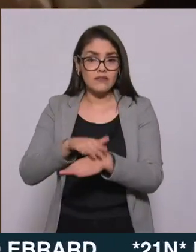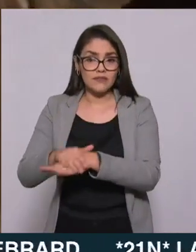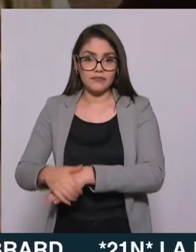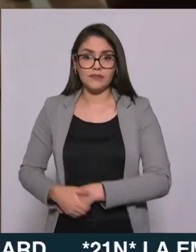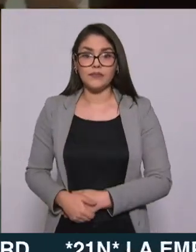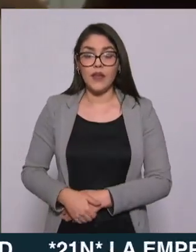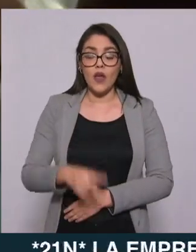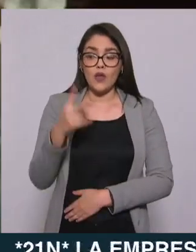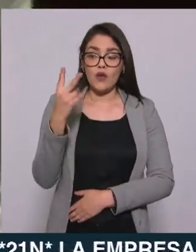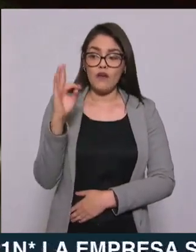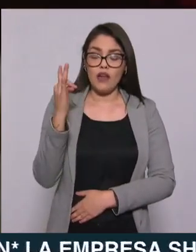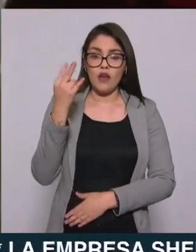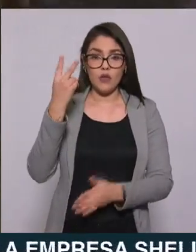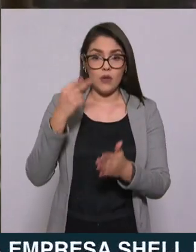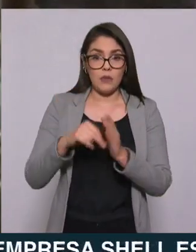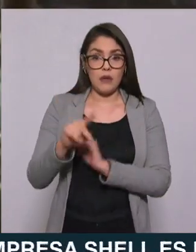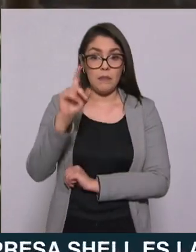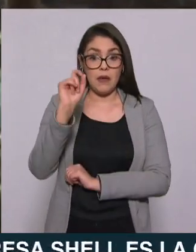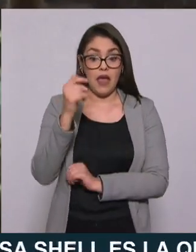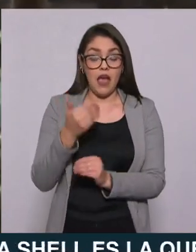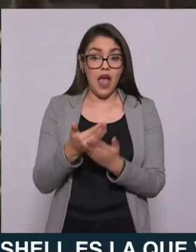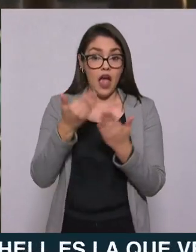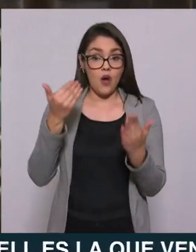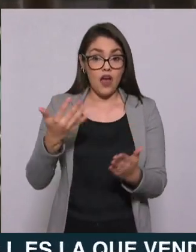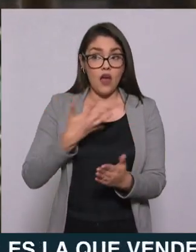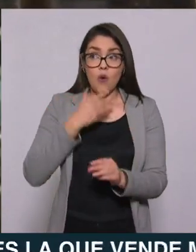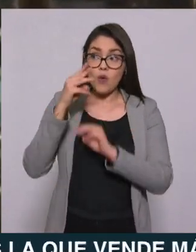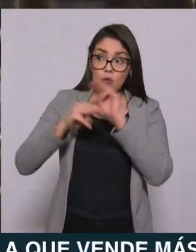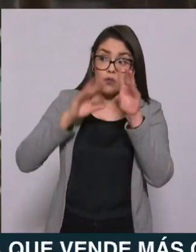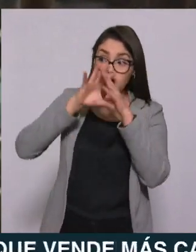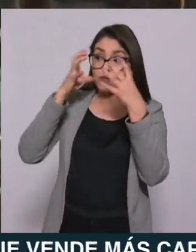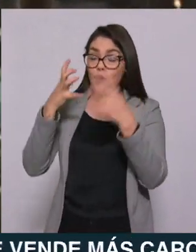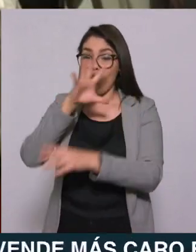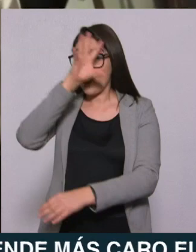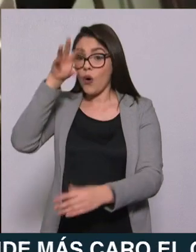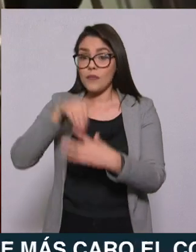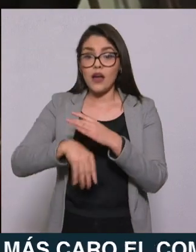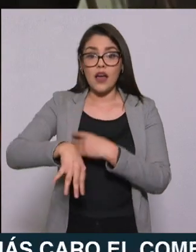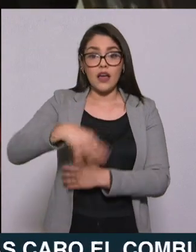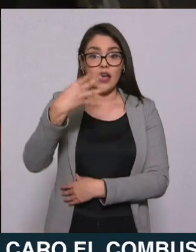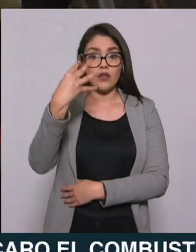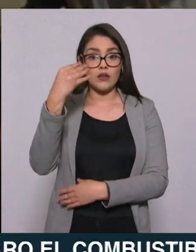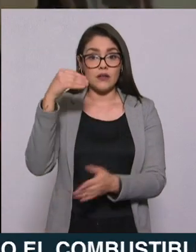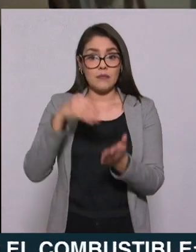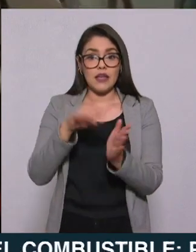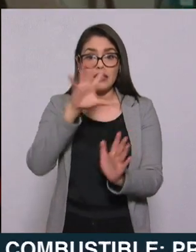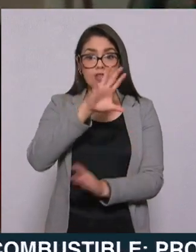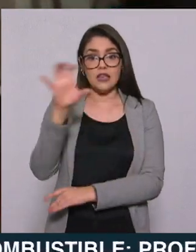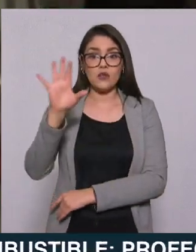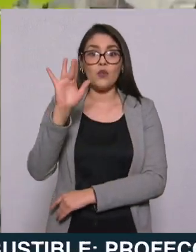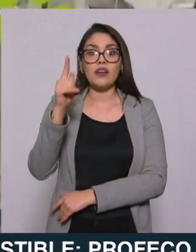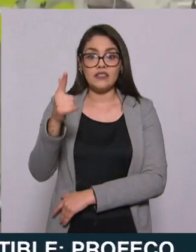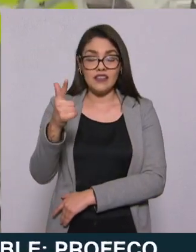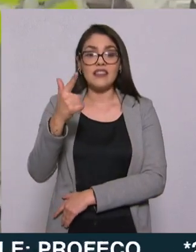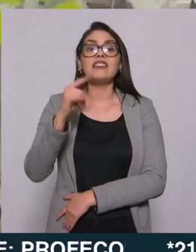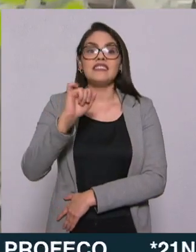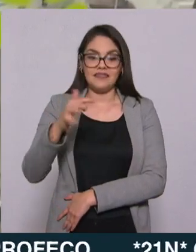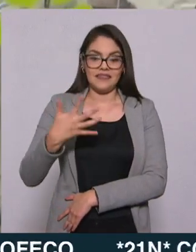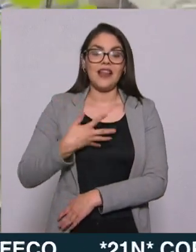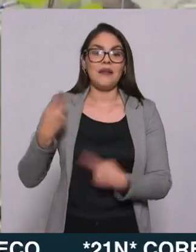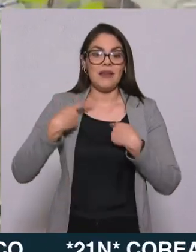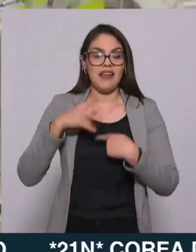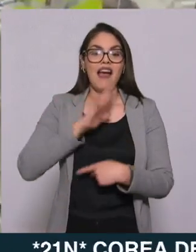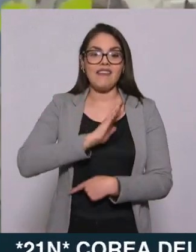Al 2 de febrero de 2020, a nivel mundial se han reportado 14.557 casos confirmados, de los